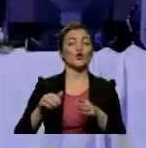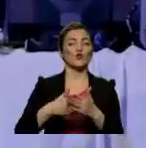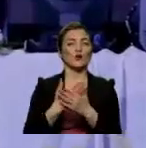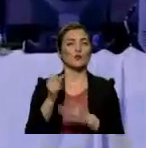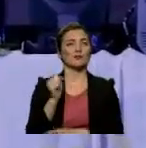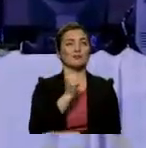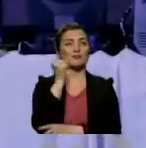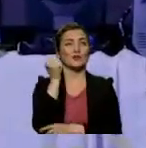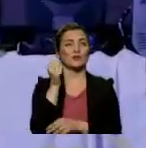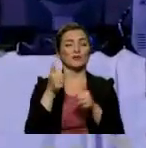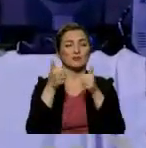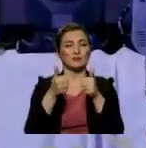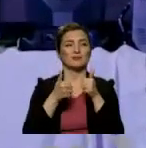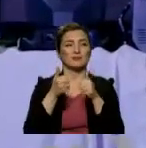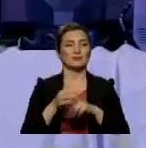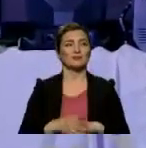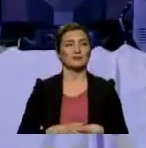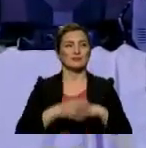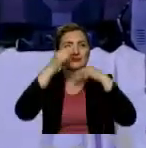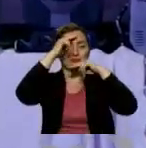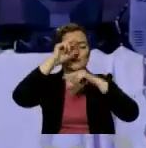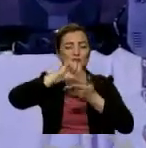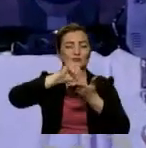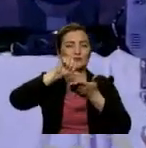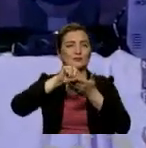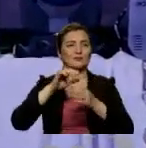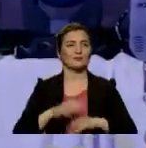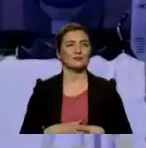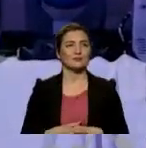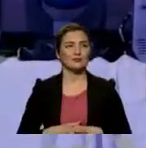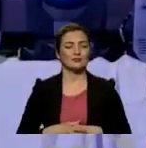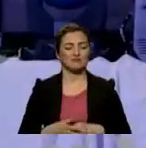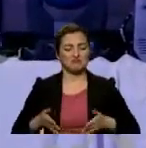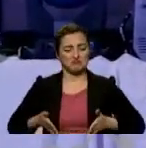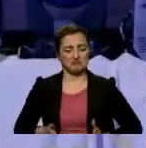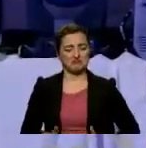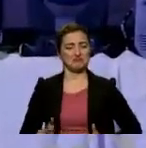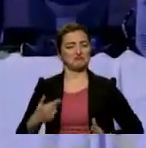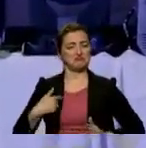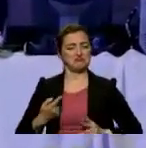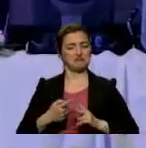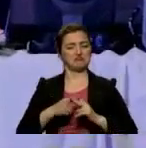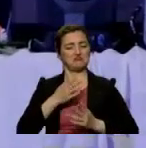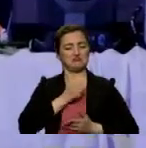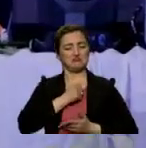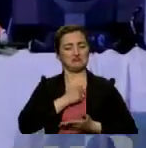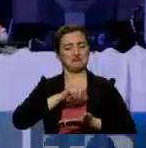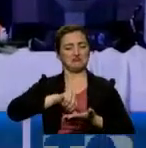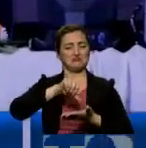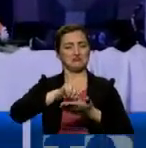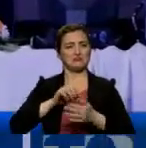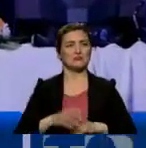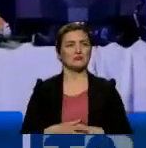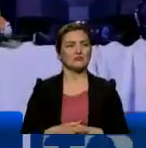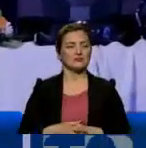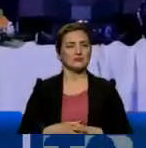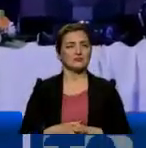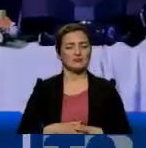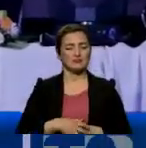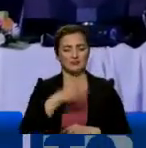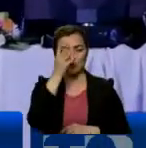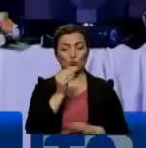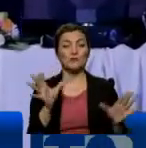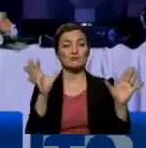ciudad. El honor de presentarme a mi ciudad, tierra que me dio nacer, que me entregó mi razón de ser. Muy